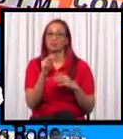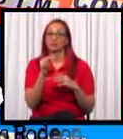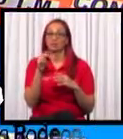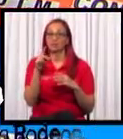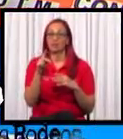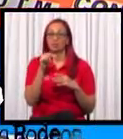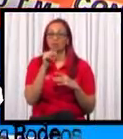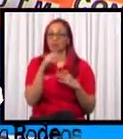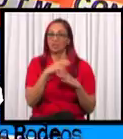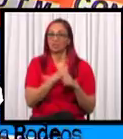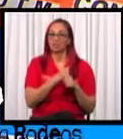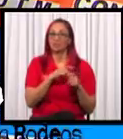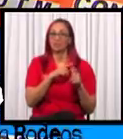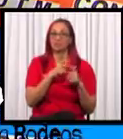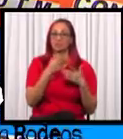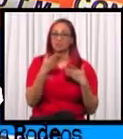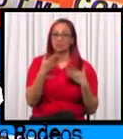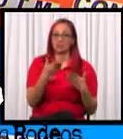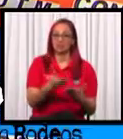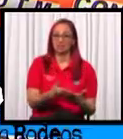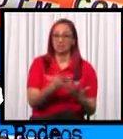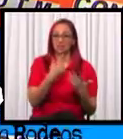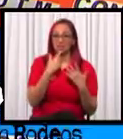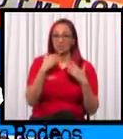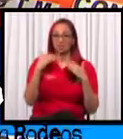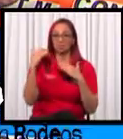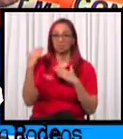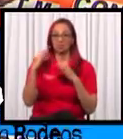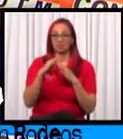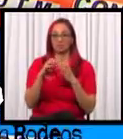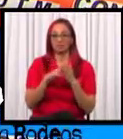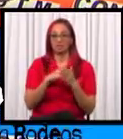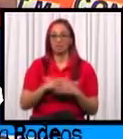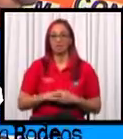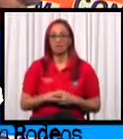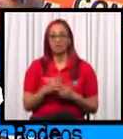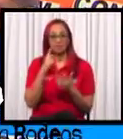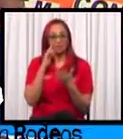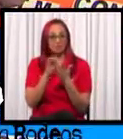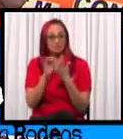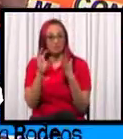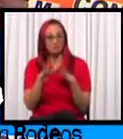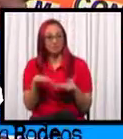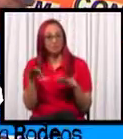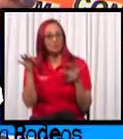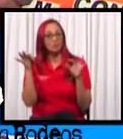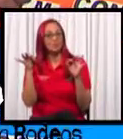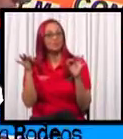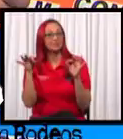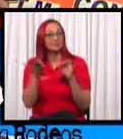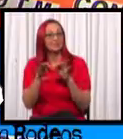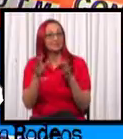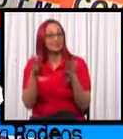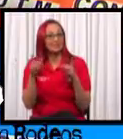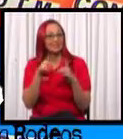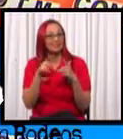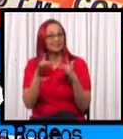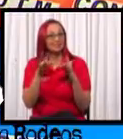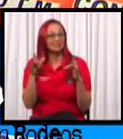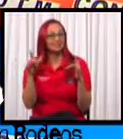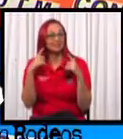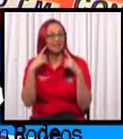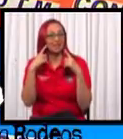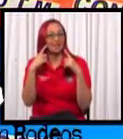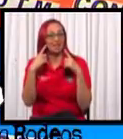le delegan la potestad a la Corporación Arrocera. Por eso es importante que este desabasto se declare. En